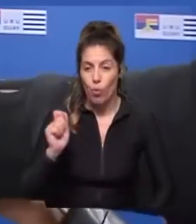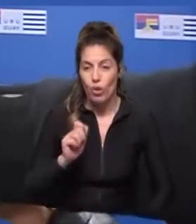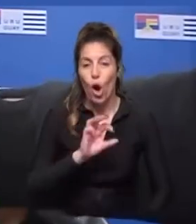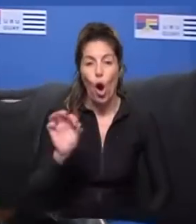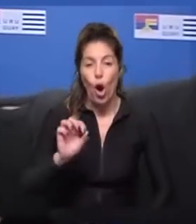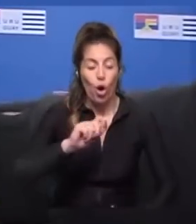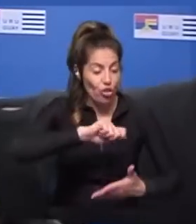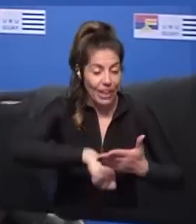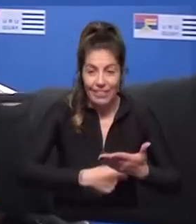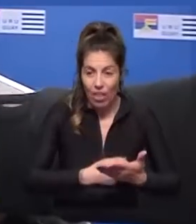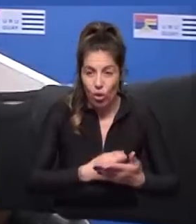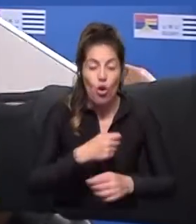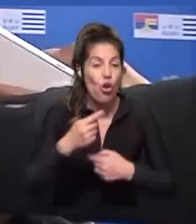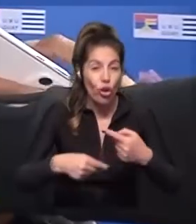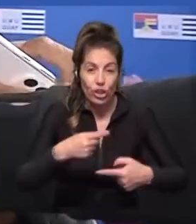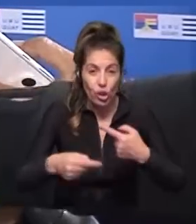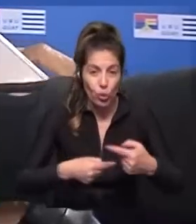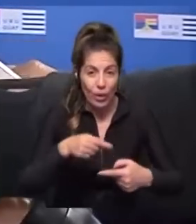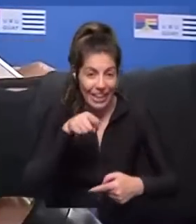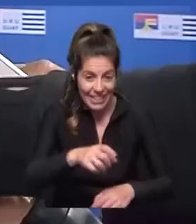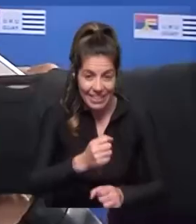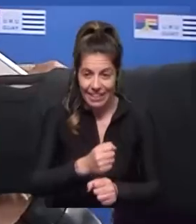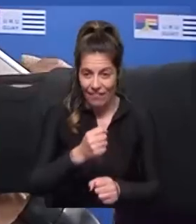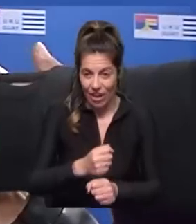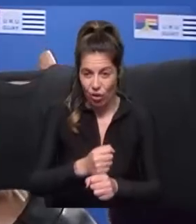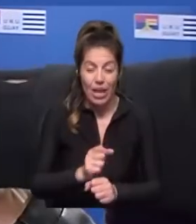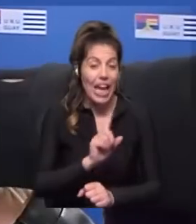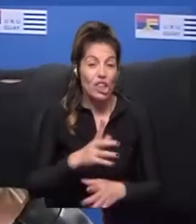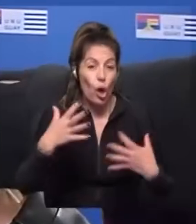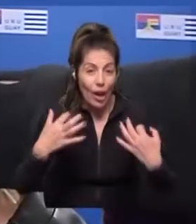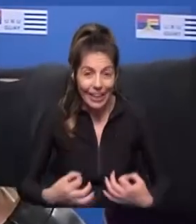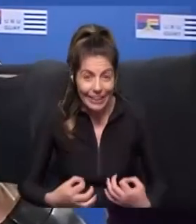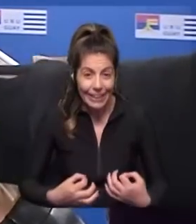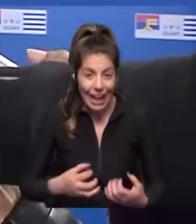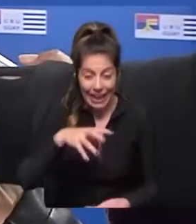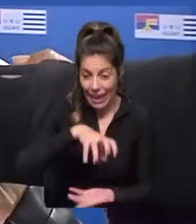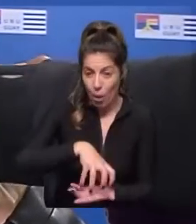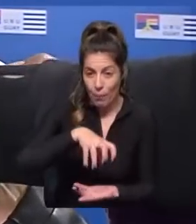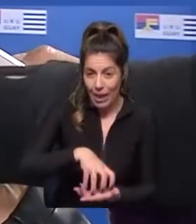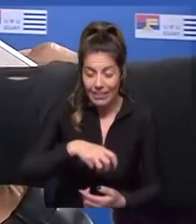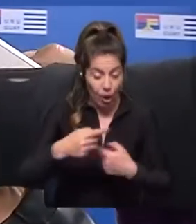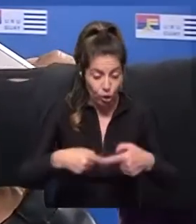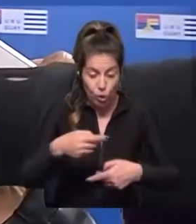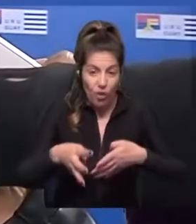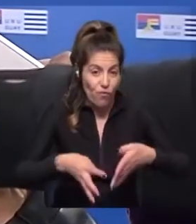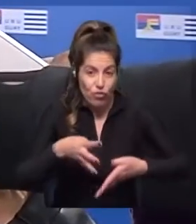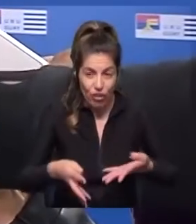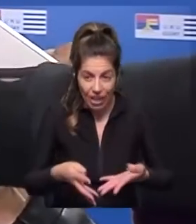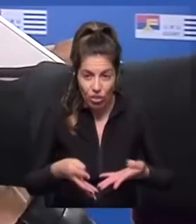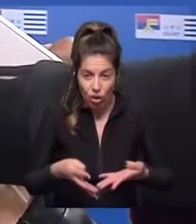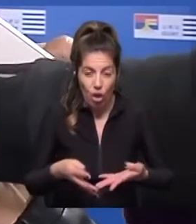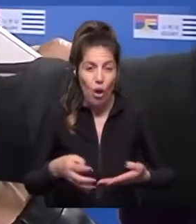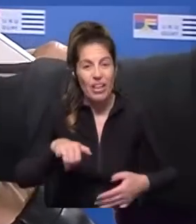personal tercerizado continúe en esa labor y no hay ninguna garantía de que las plantas sigan sigan funcionando verdad porque tenemos